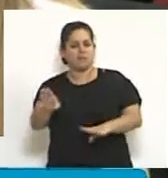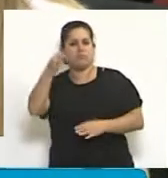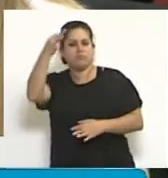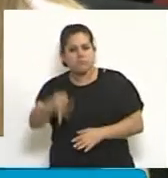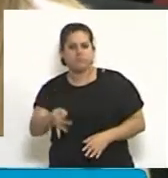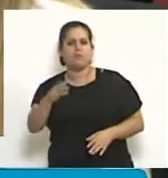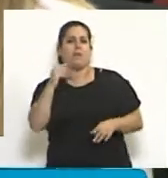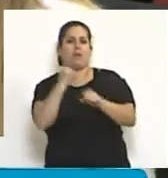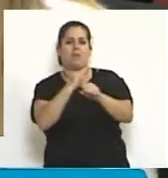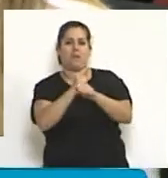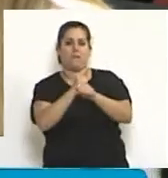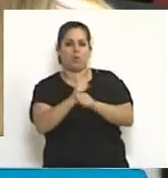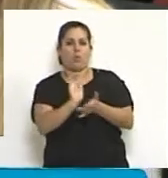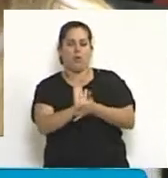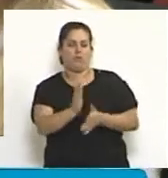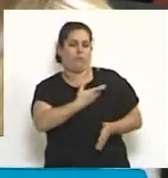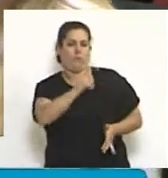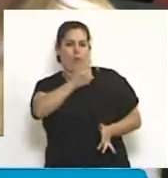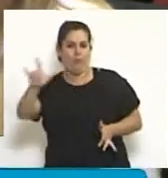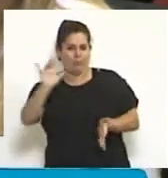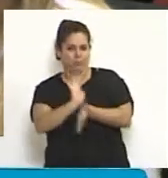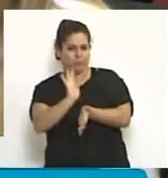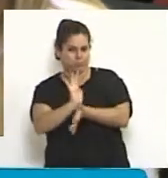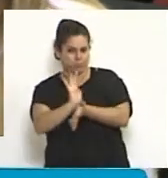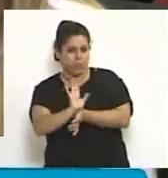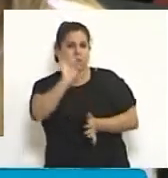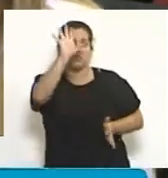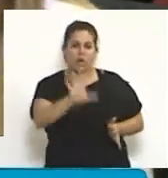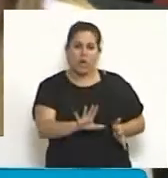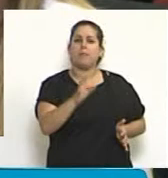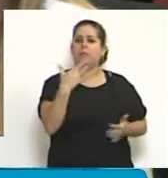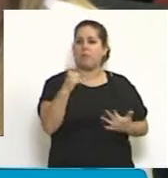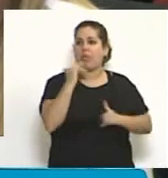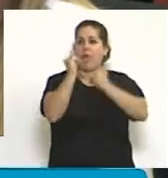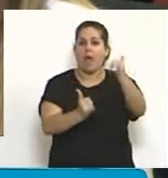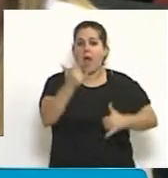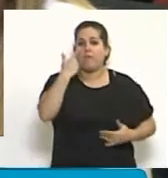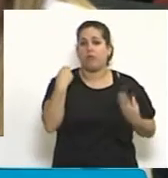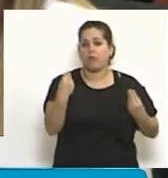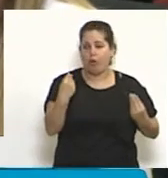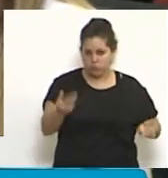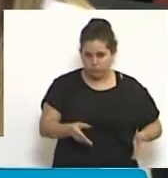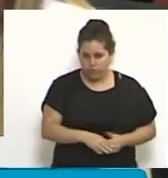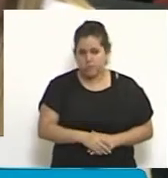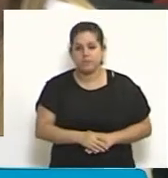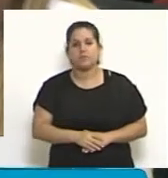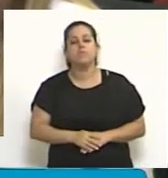atención exclusiva full time, solamente de lo que pueda decir. Me parece